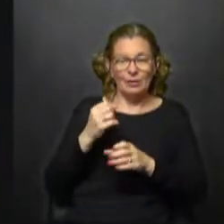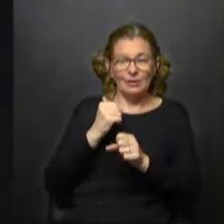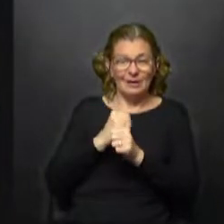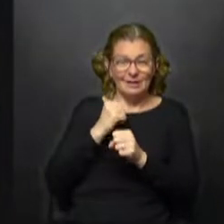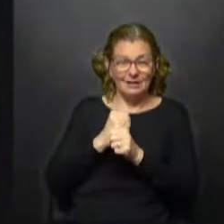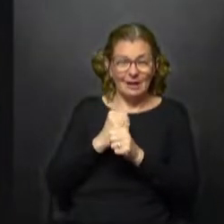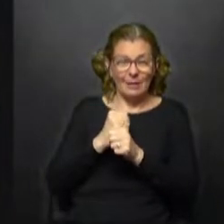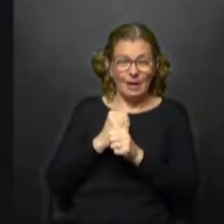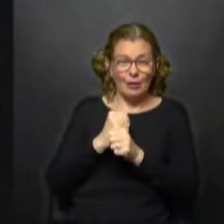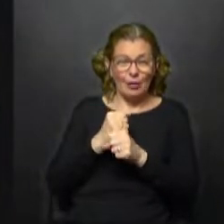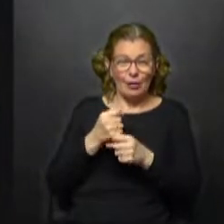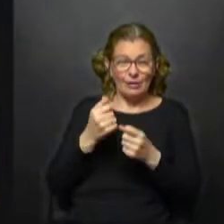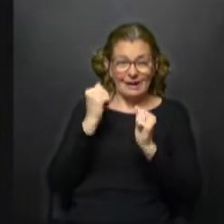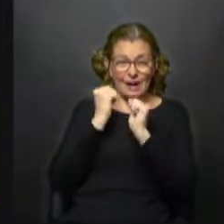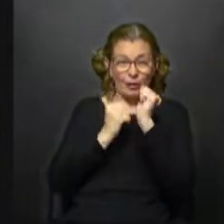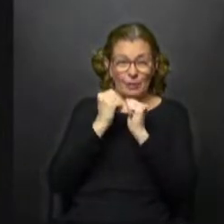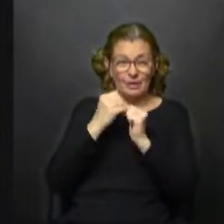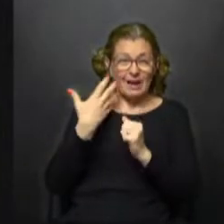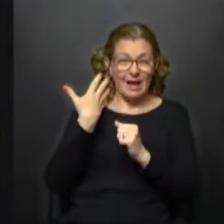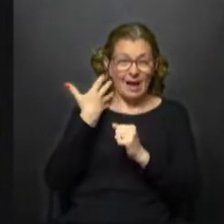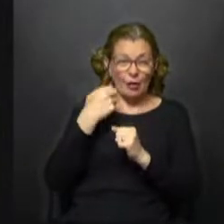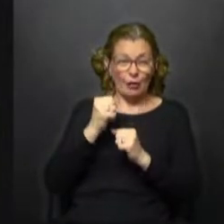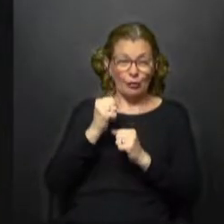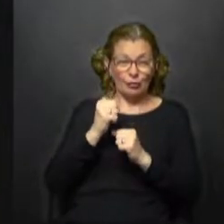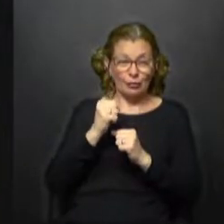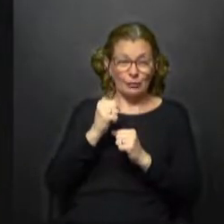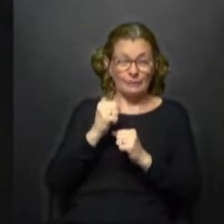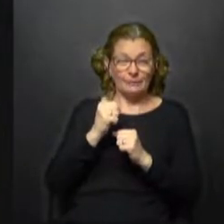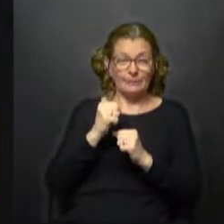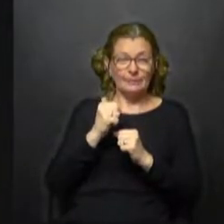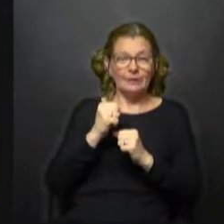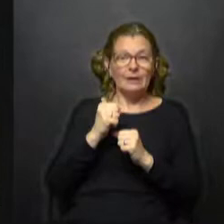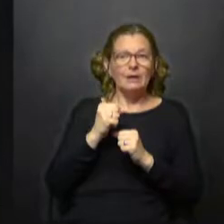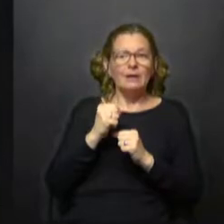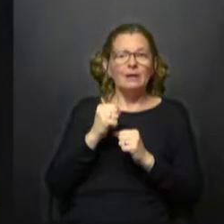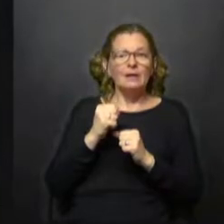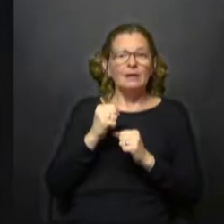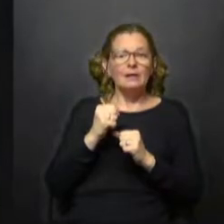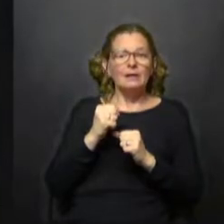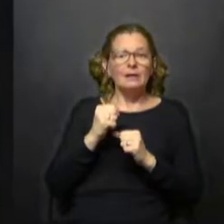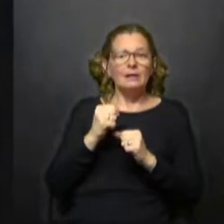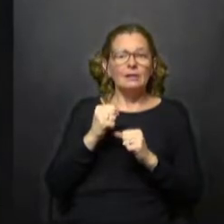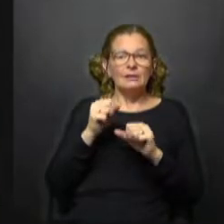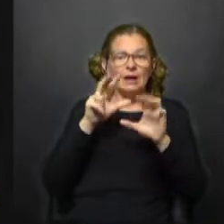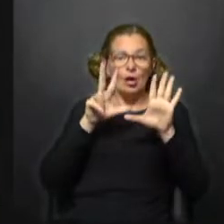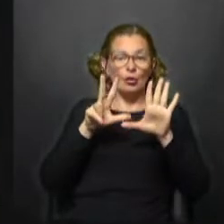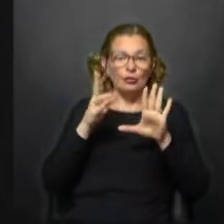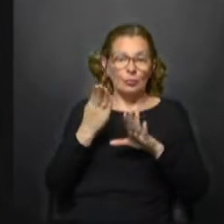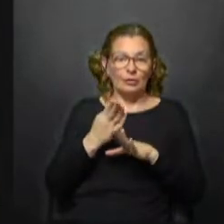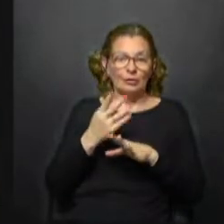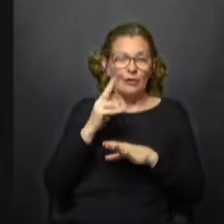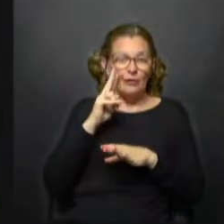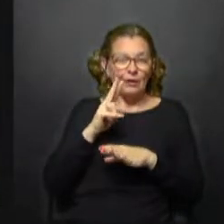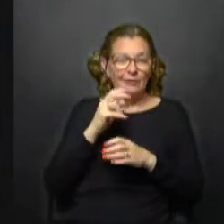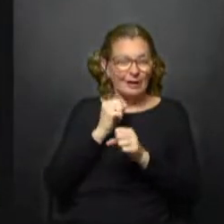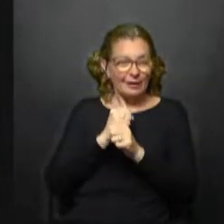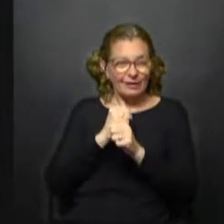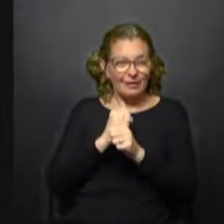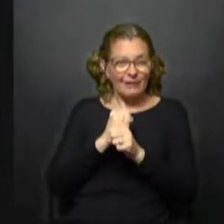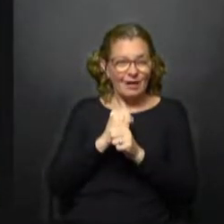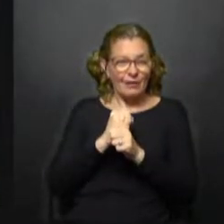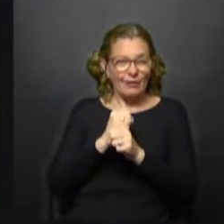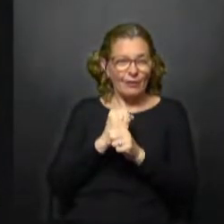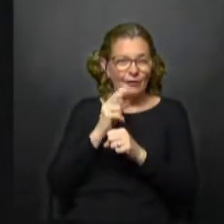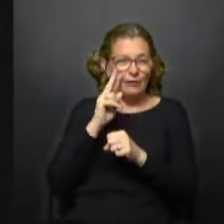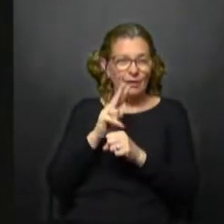general de la economía son los datos de agosto porque es lo último que tenemos de este universo sí es del 8% fíjense lo que es el empleo cuando